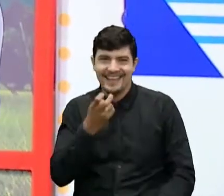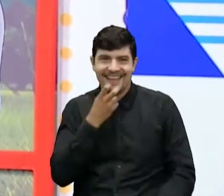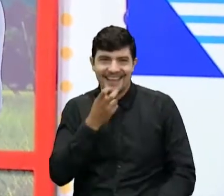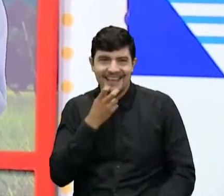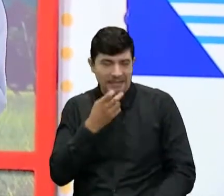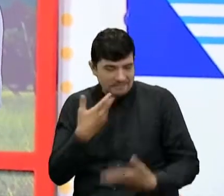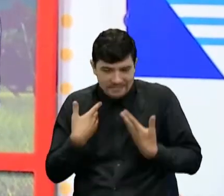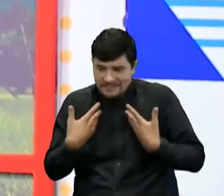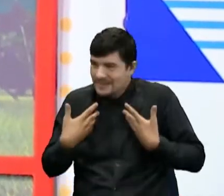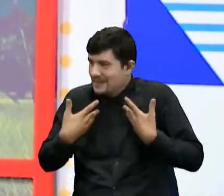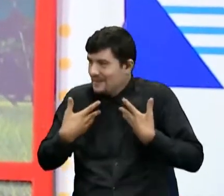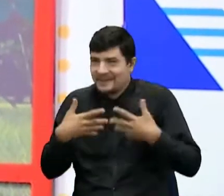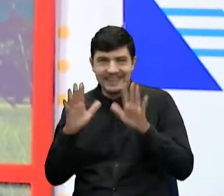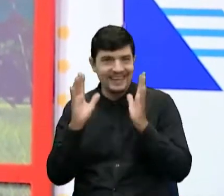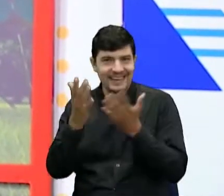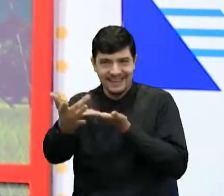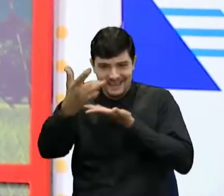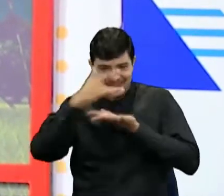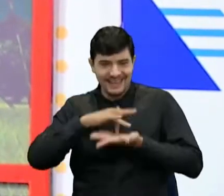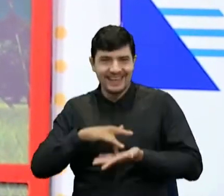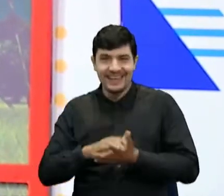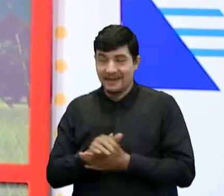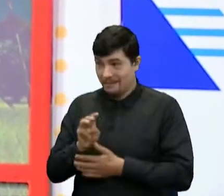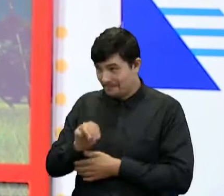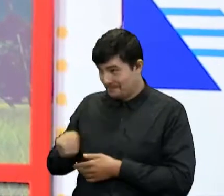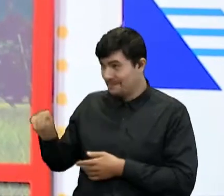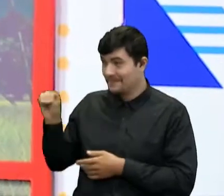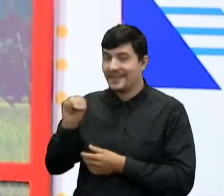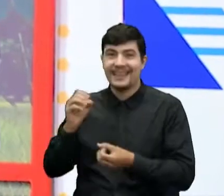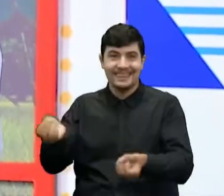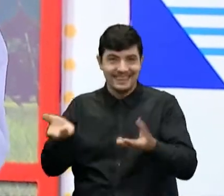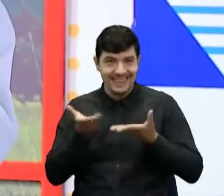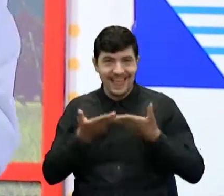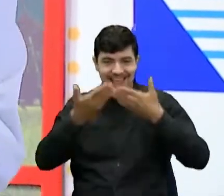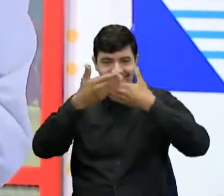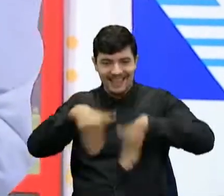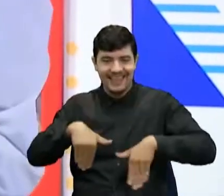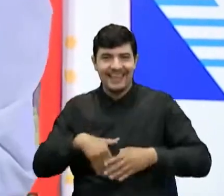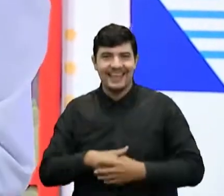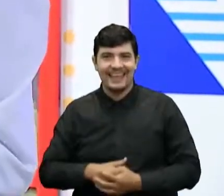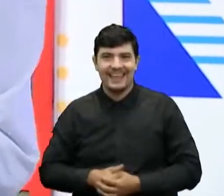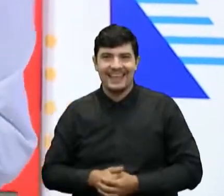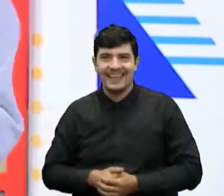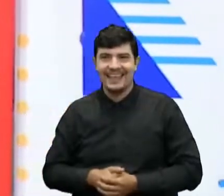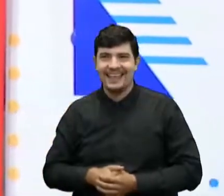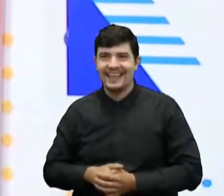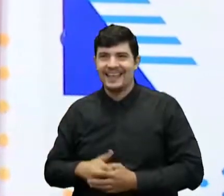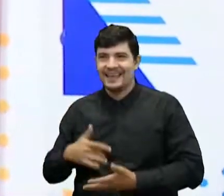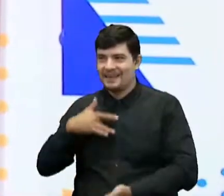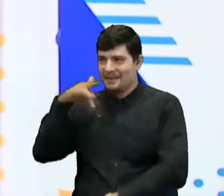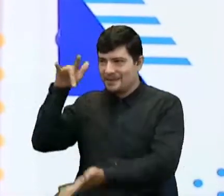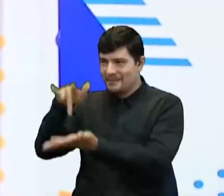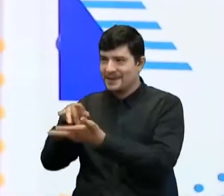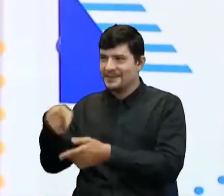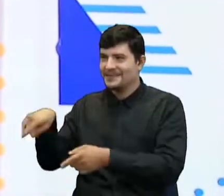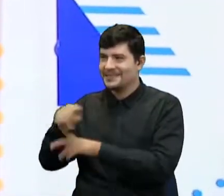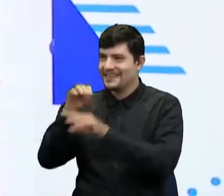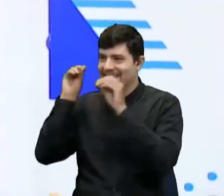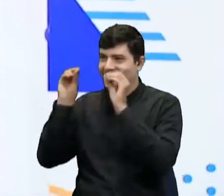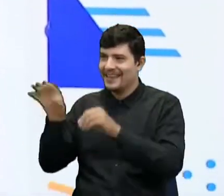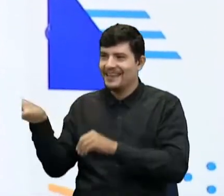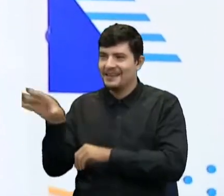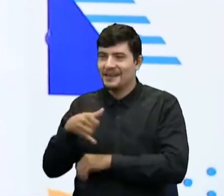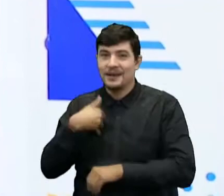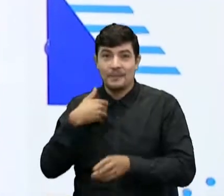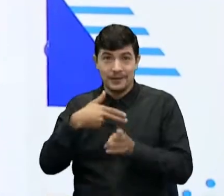Cuando quiera ir Que me den la dirección Ahí tiene una invitación Mr. Frank Para que obviamente Les enseñe a todos Los jóvenes De Colombia